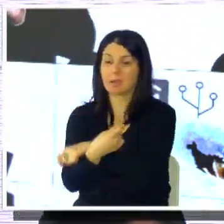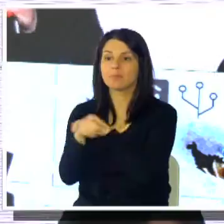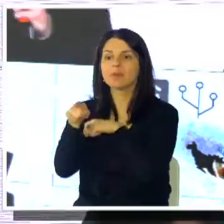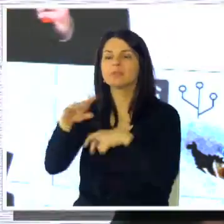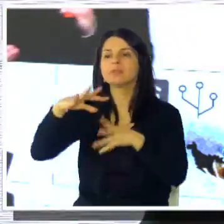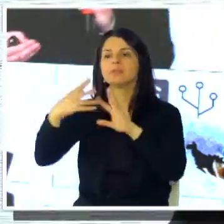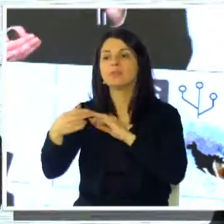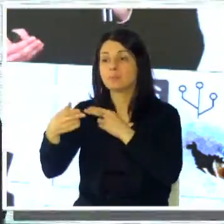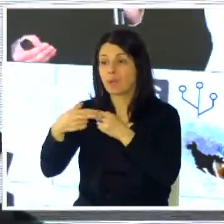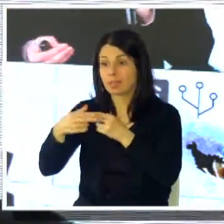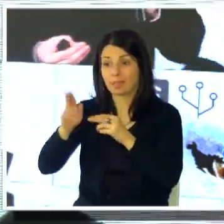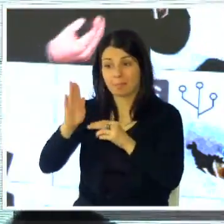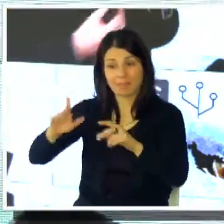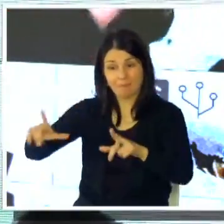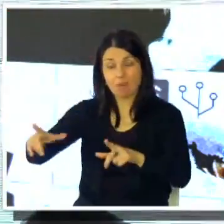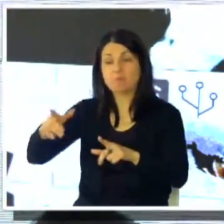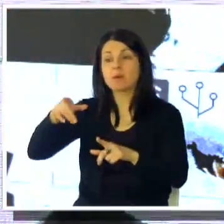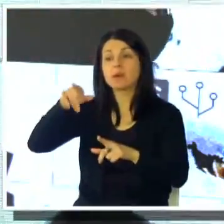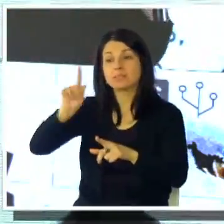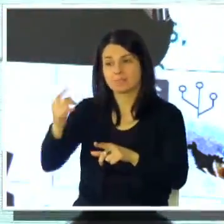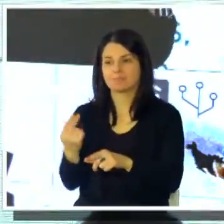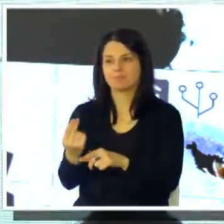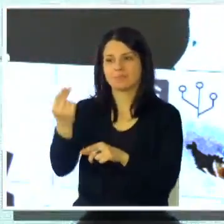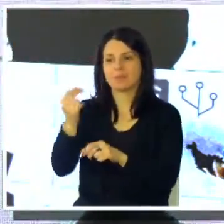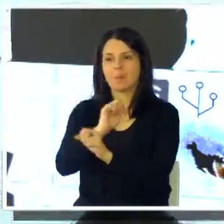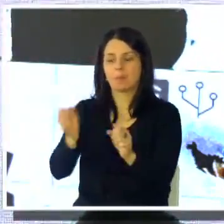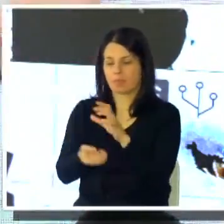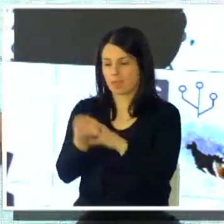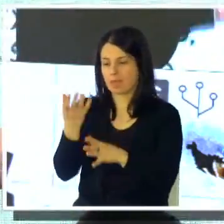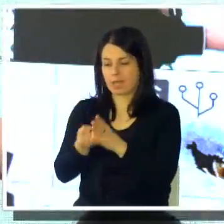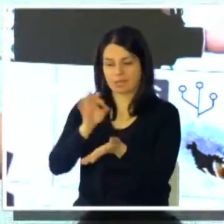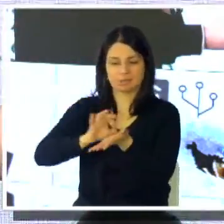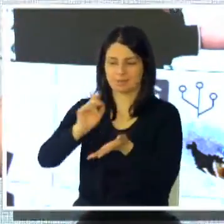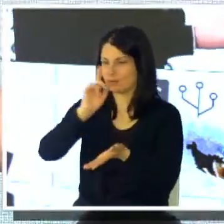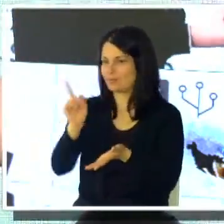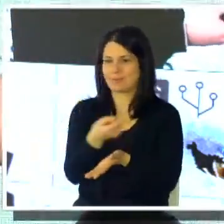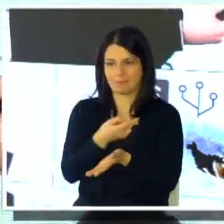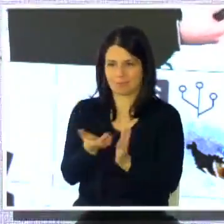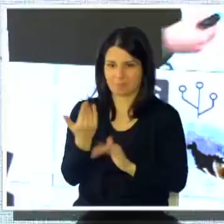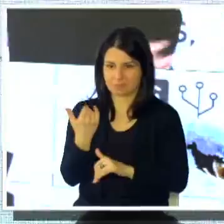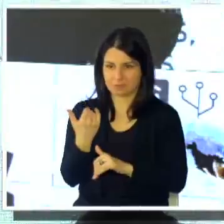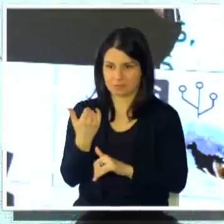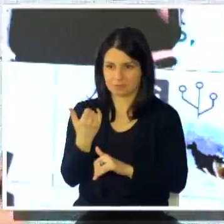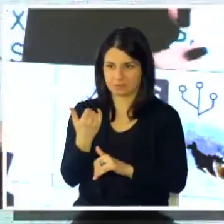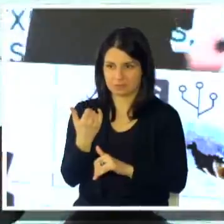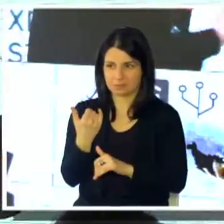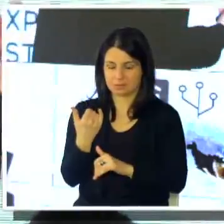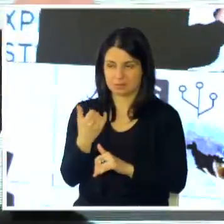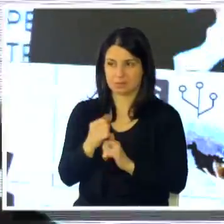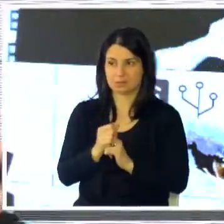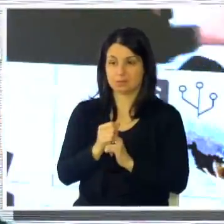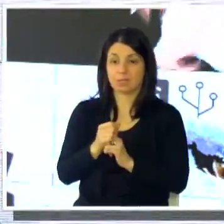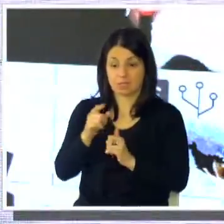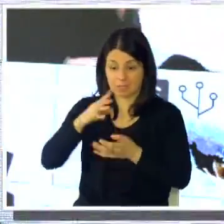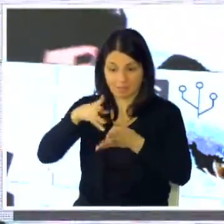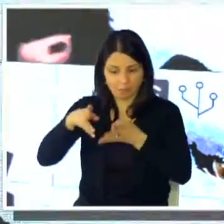de plataformas también nos habilita a poder generar servicios más rápidamente y que